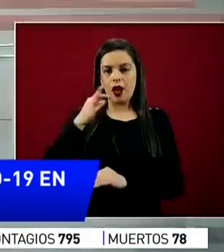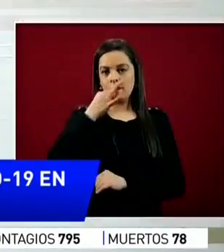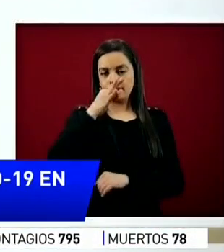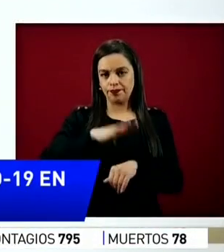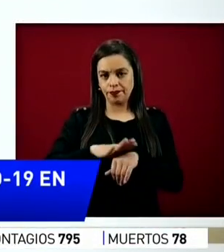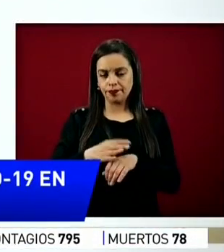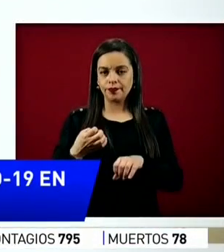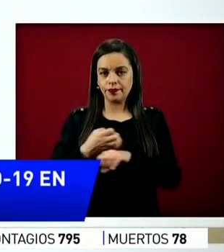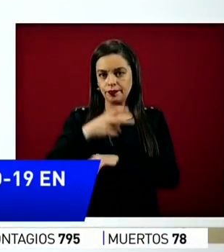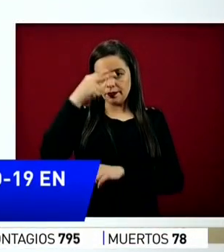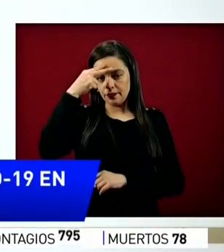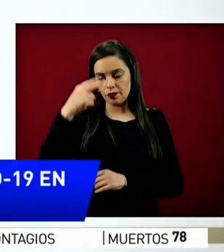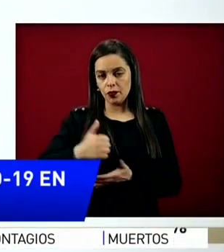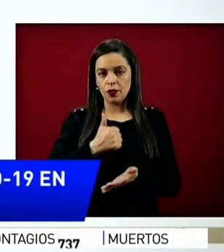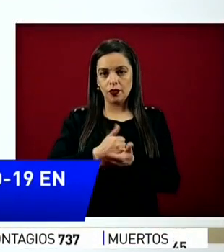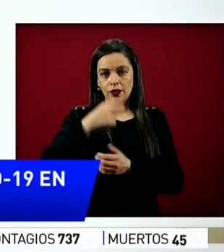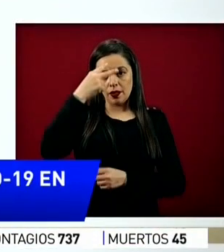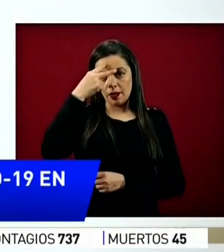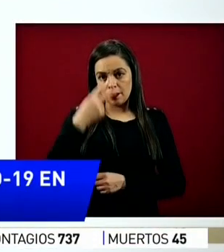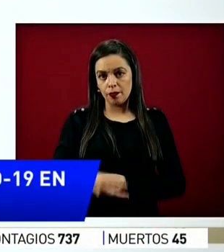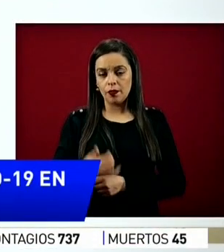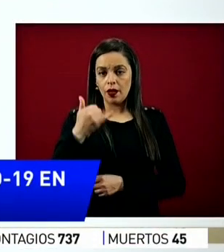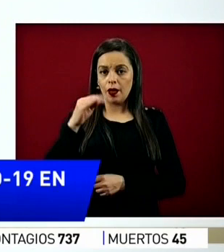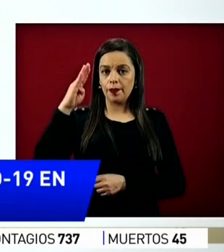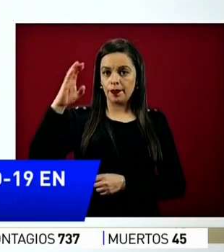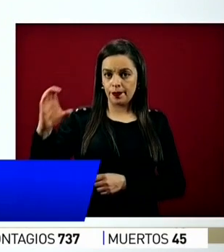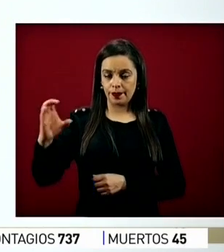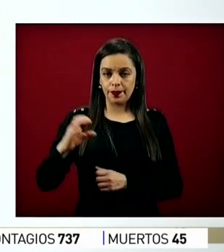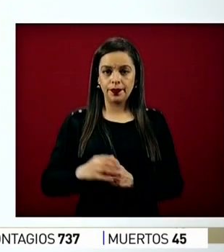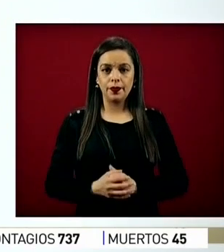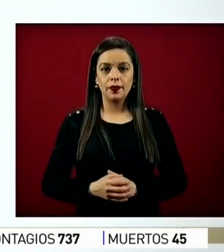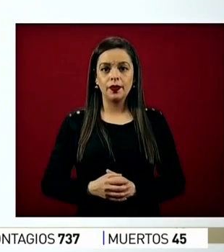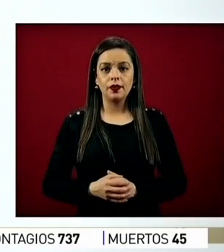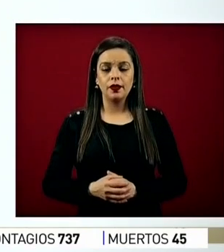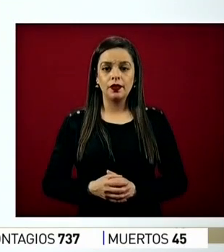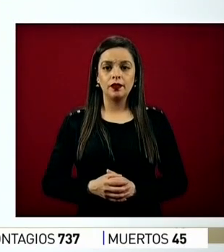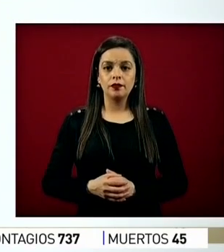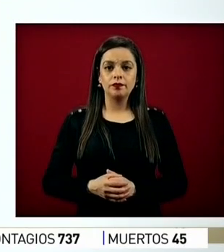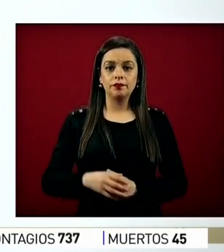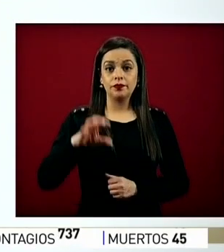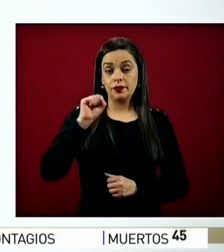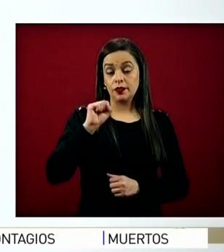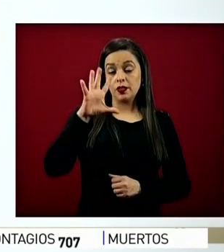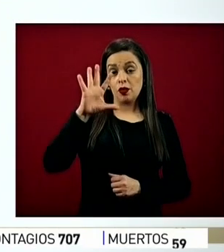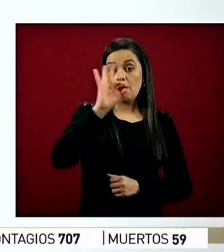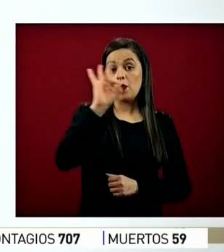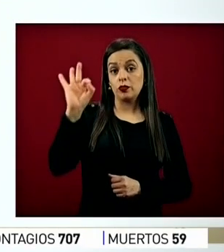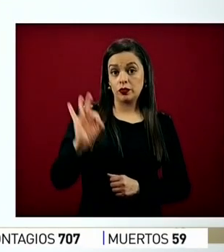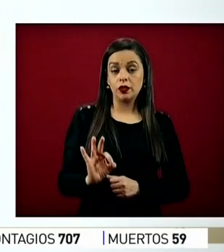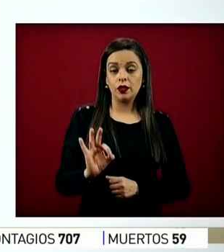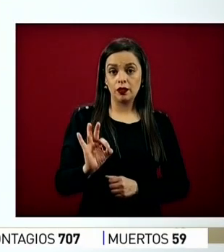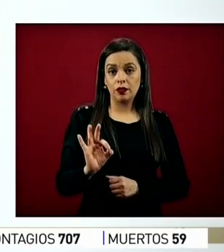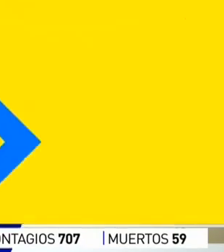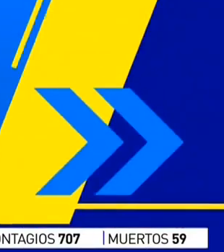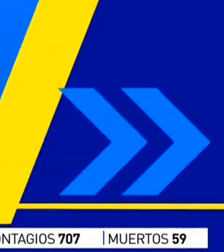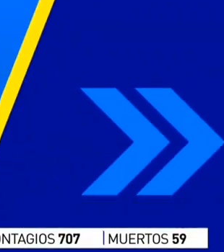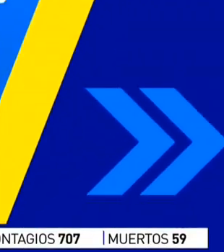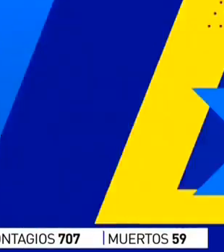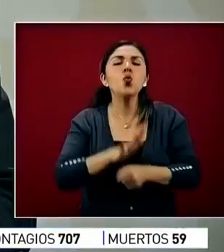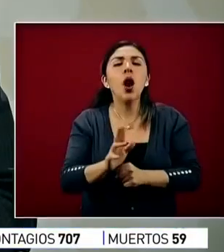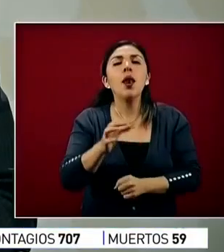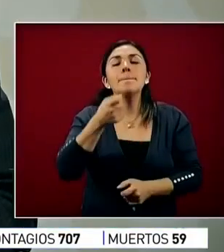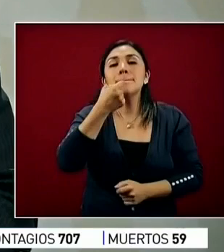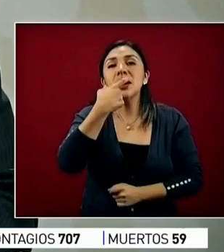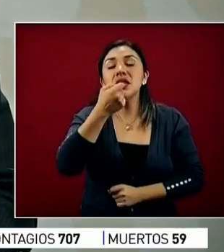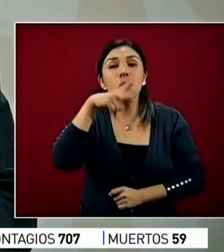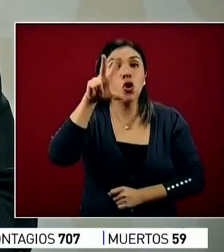de la enfermedad es de 10.3%, lo que representa que de cada 10 personas contagiadas, una ha muerto. Un